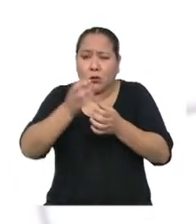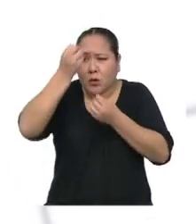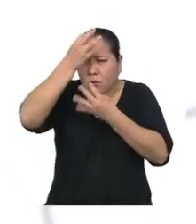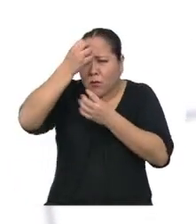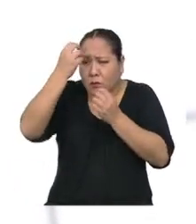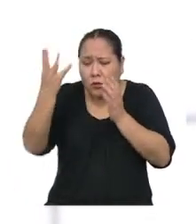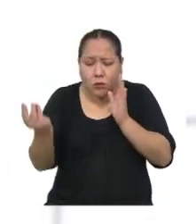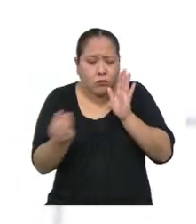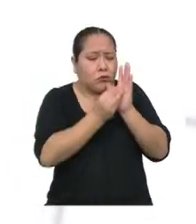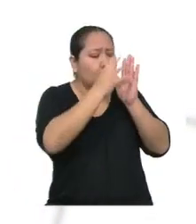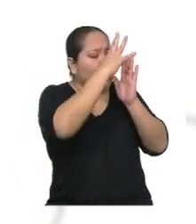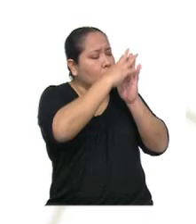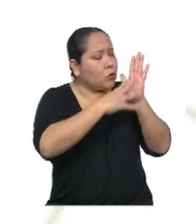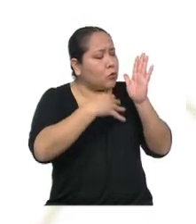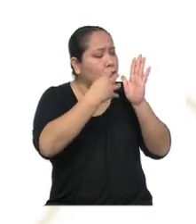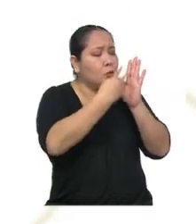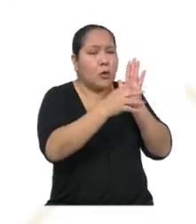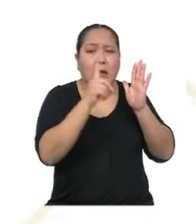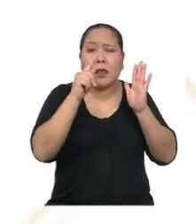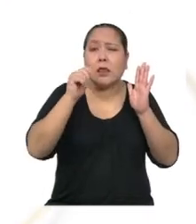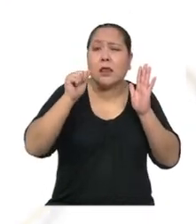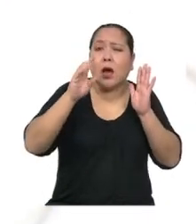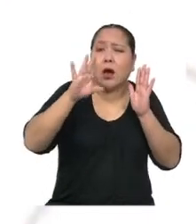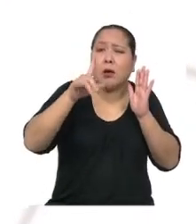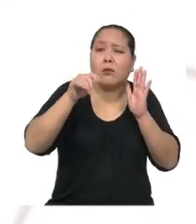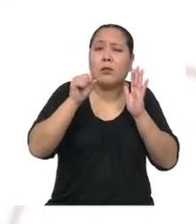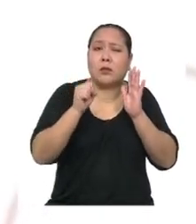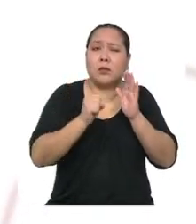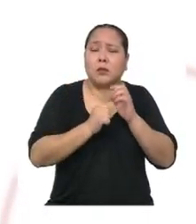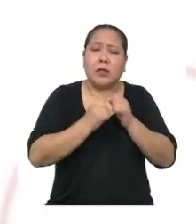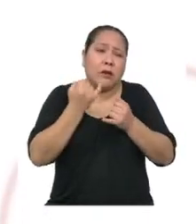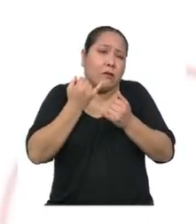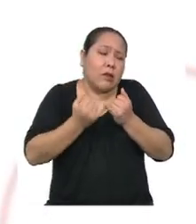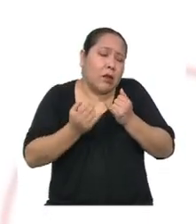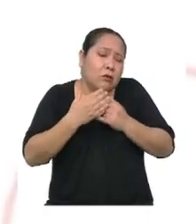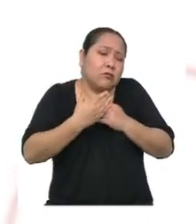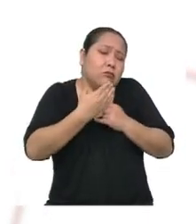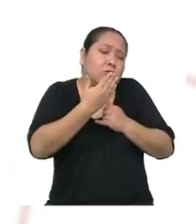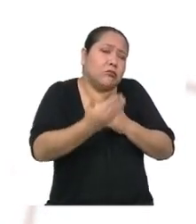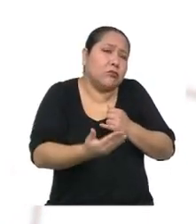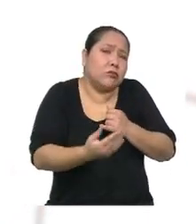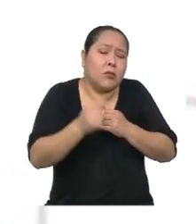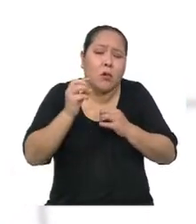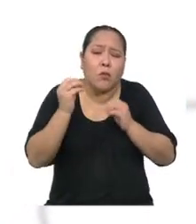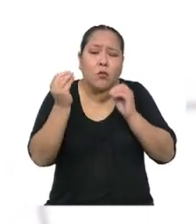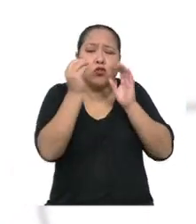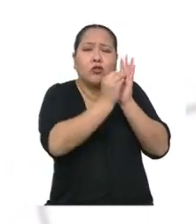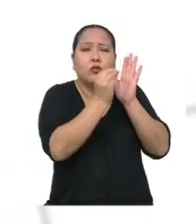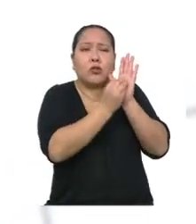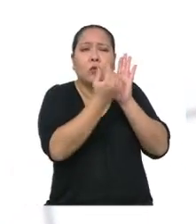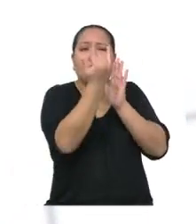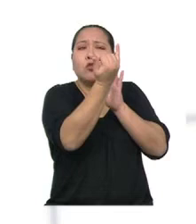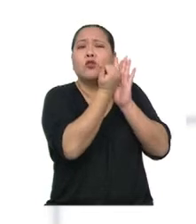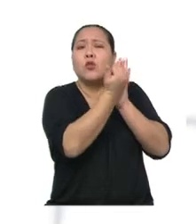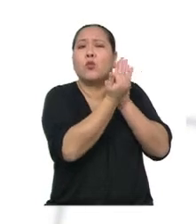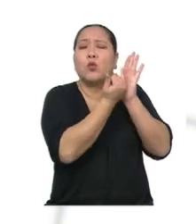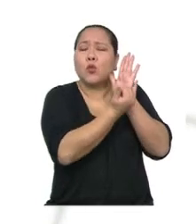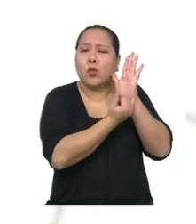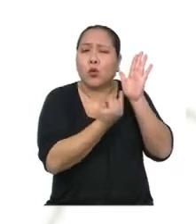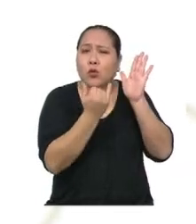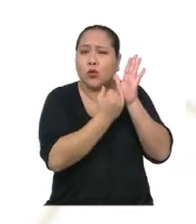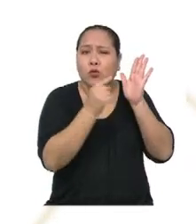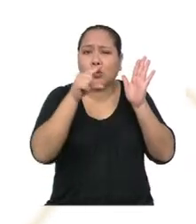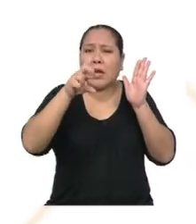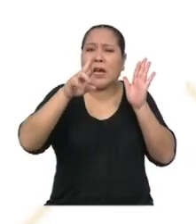en tablas de frecuencias. Y finalmente, construimos gráficos con la información